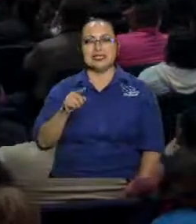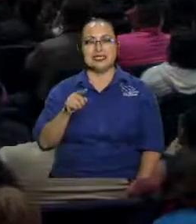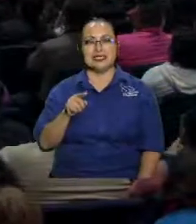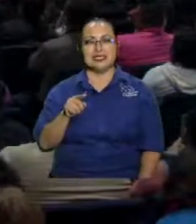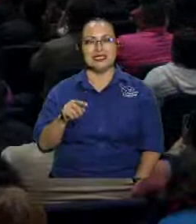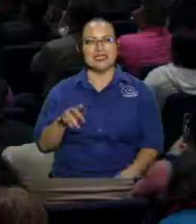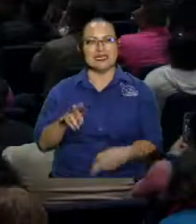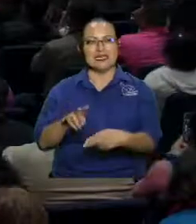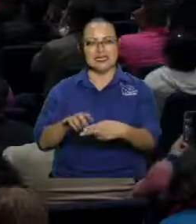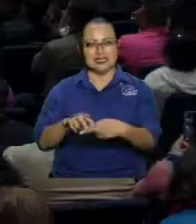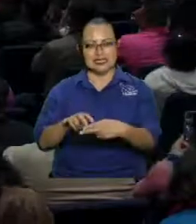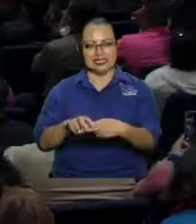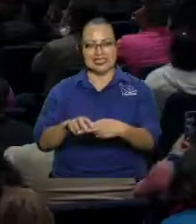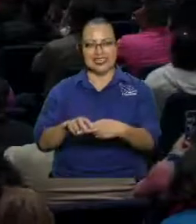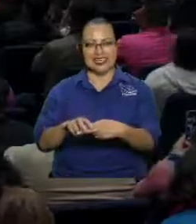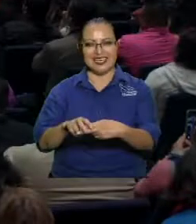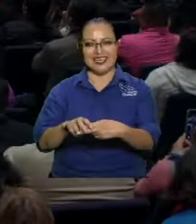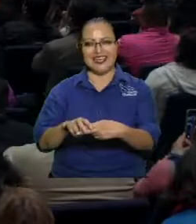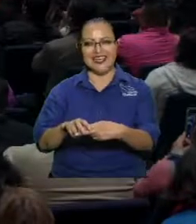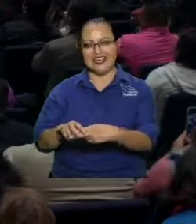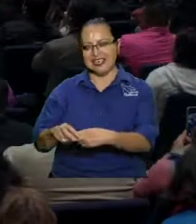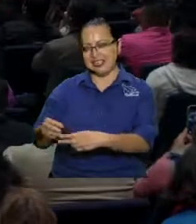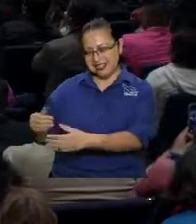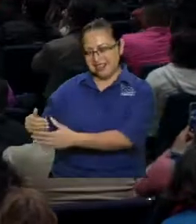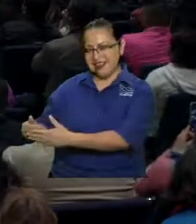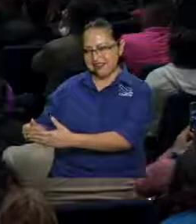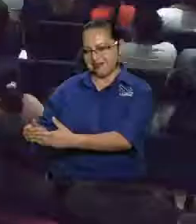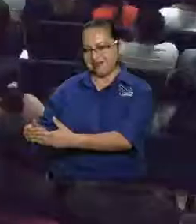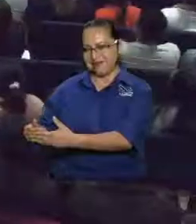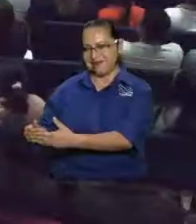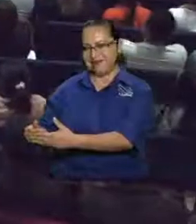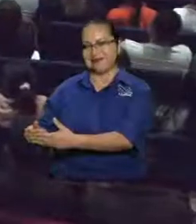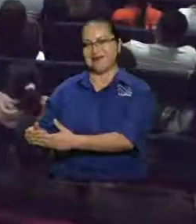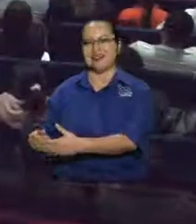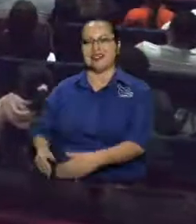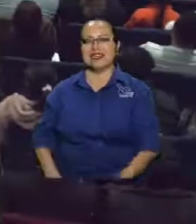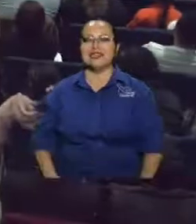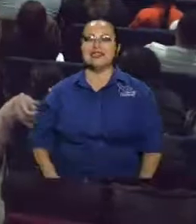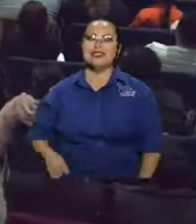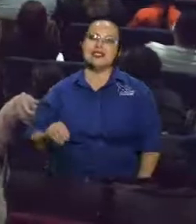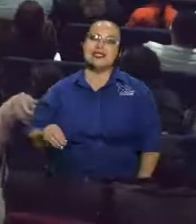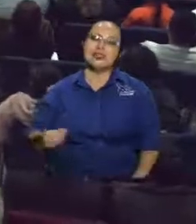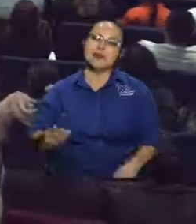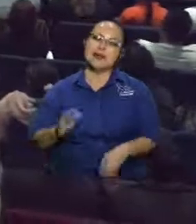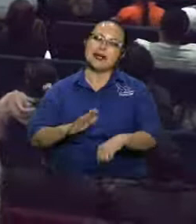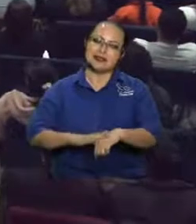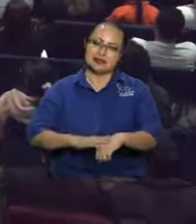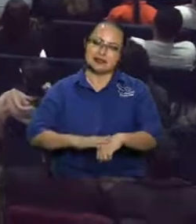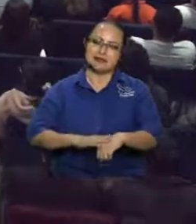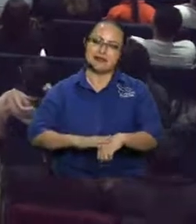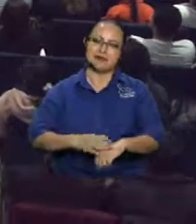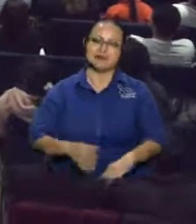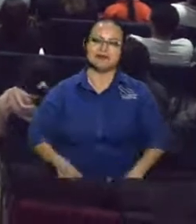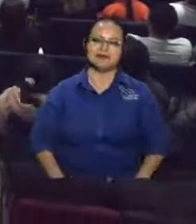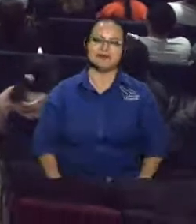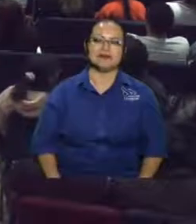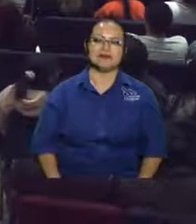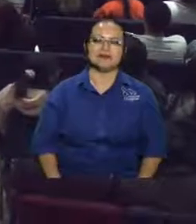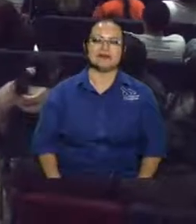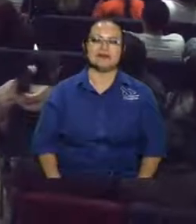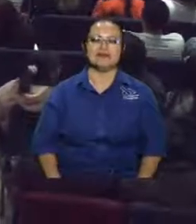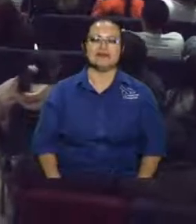confianza, papito, mira, si querés, te sentás ahí en la grada. Aquí nomás, sí. ¿Quién más? Sigamos,